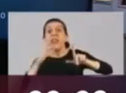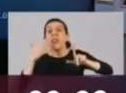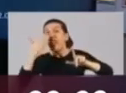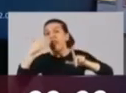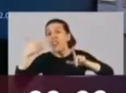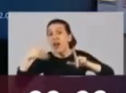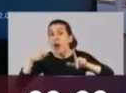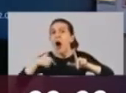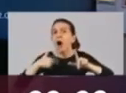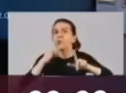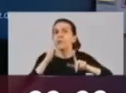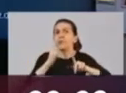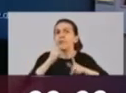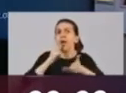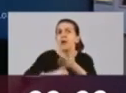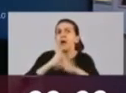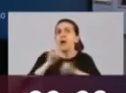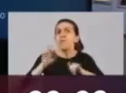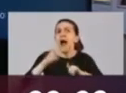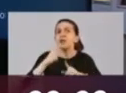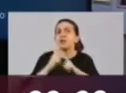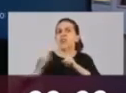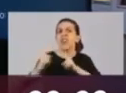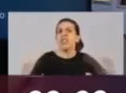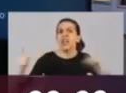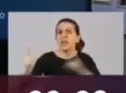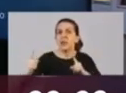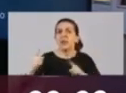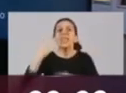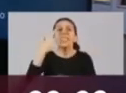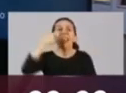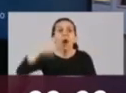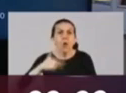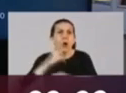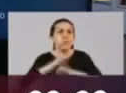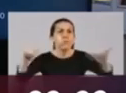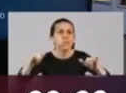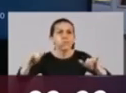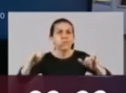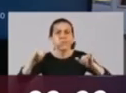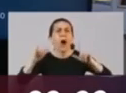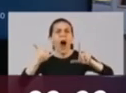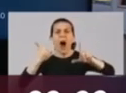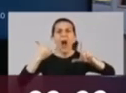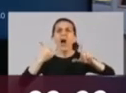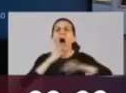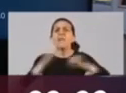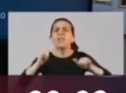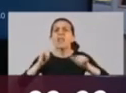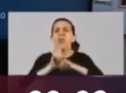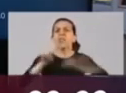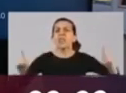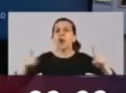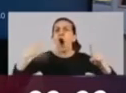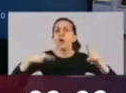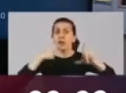el distanciamiento obligatorio. El 3 de junio lo dispusimos. Ustedes ven que está muy blanco todavía todo